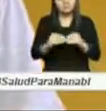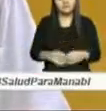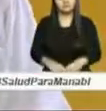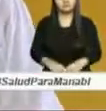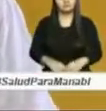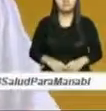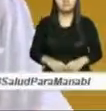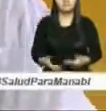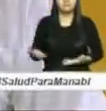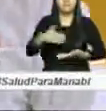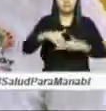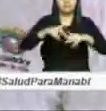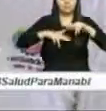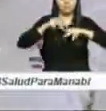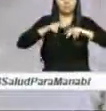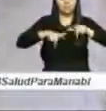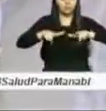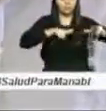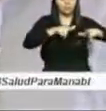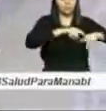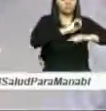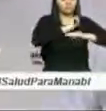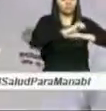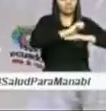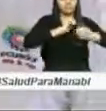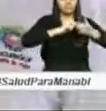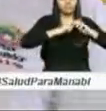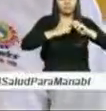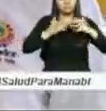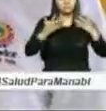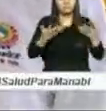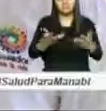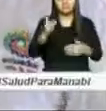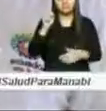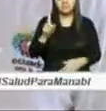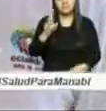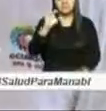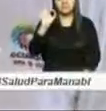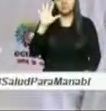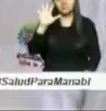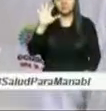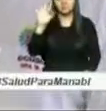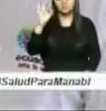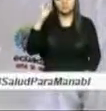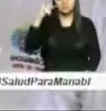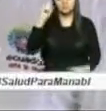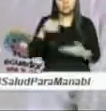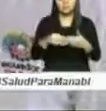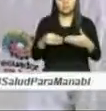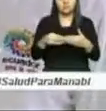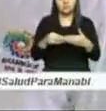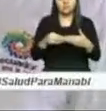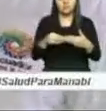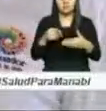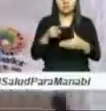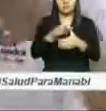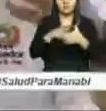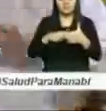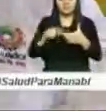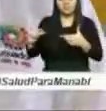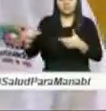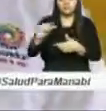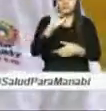Para la reconstrucción de las zonas devastadas, asignamos 1.556 millones de dólares, distribuidos en la emergencia propiamente,